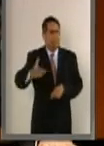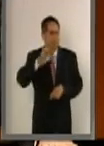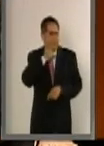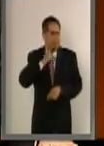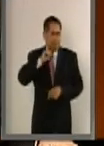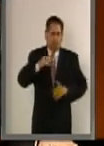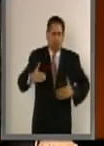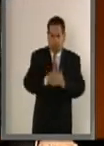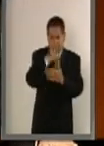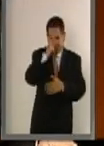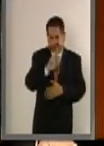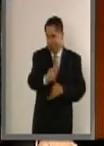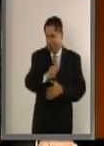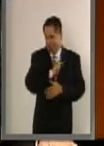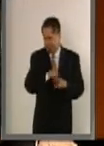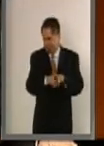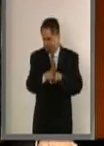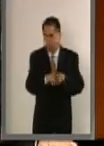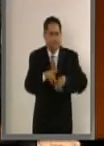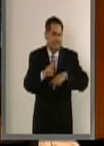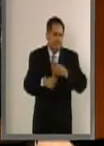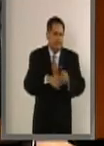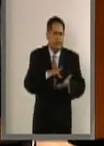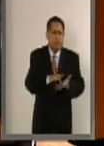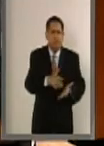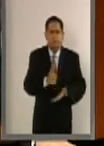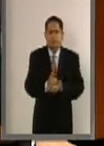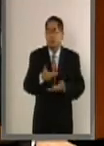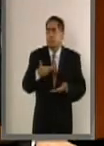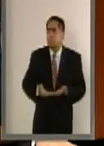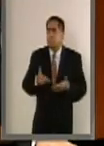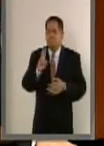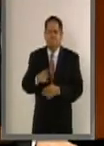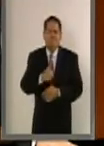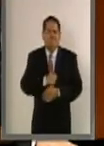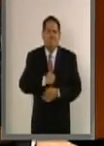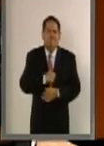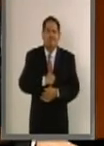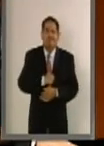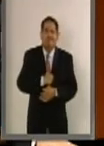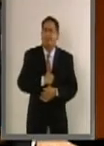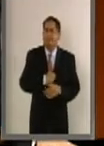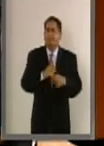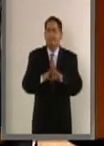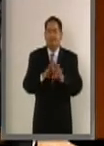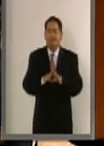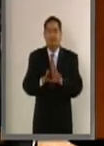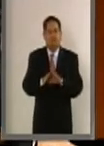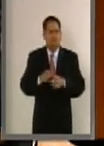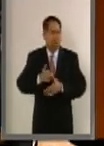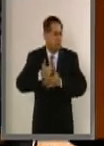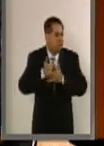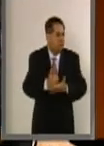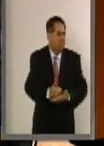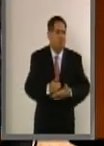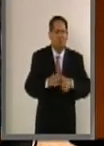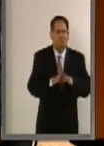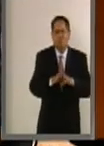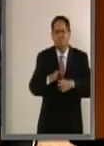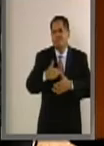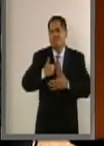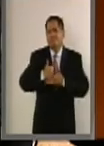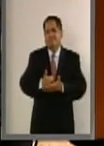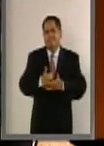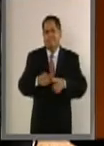y los mexicanos que hoy están en desgracia. Solo de esta manera, hombro con las autoridades,